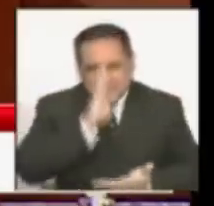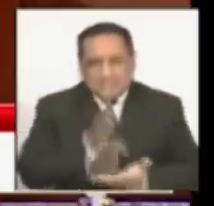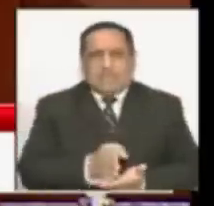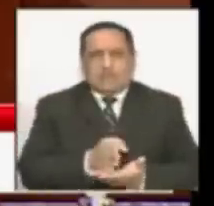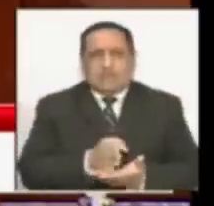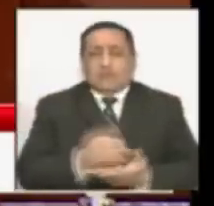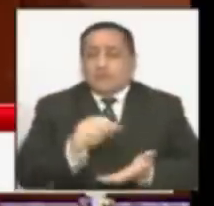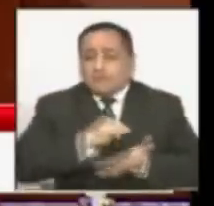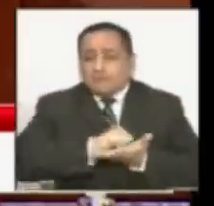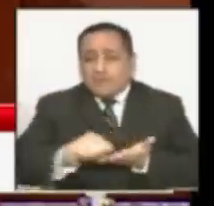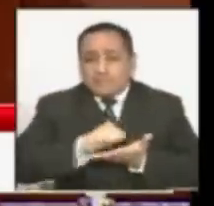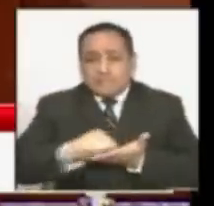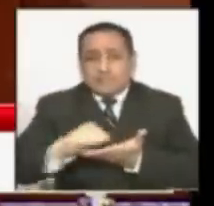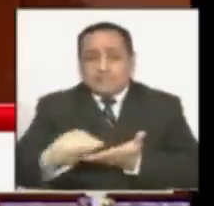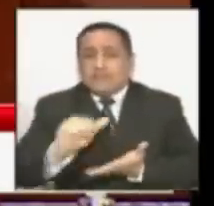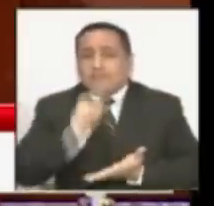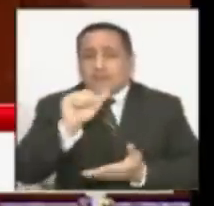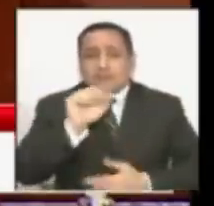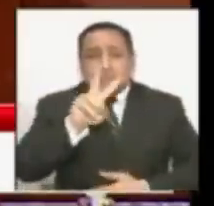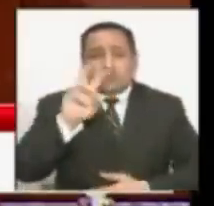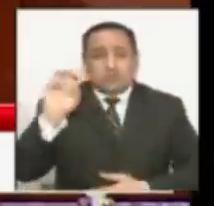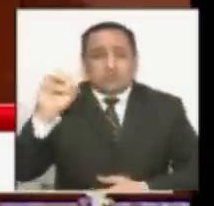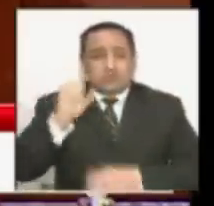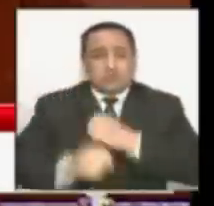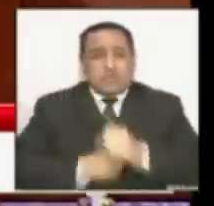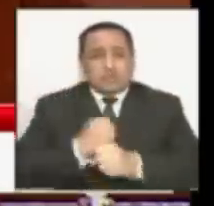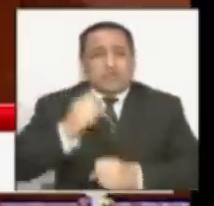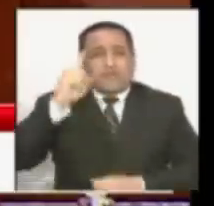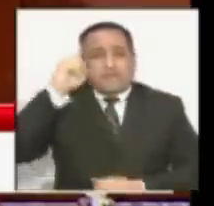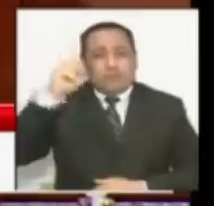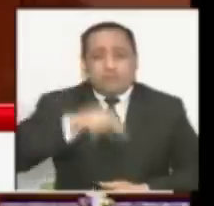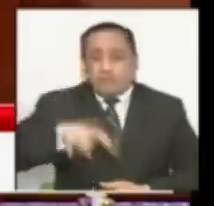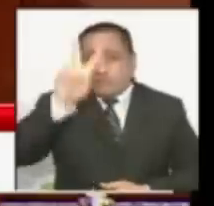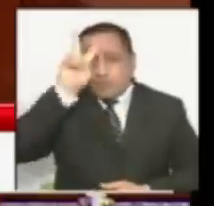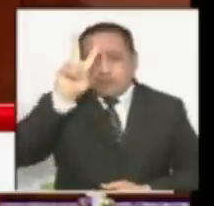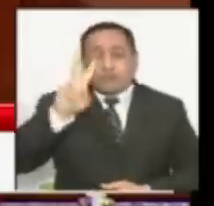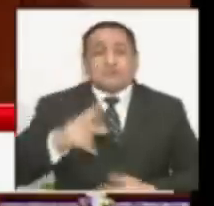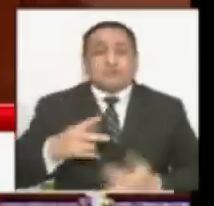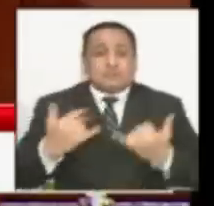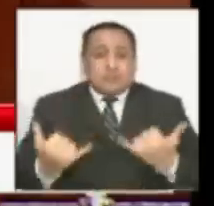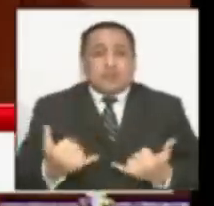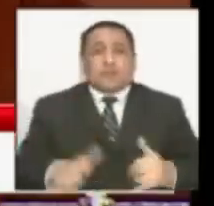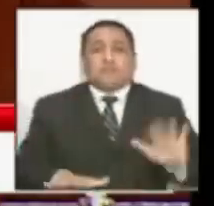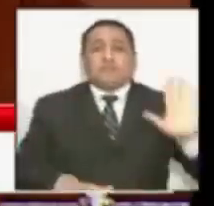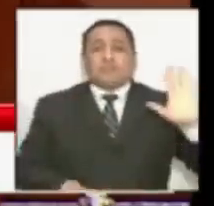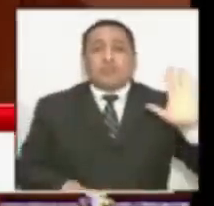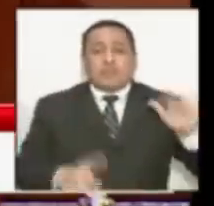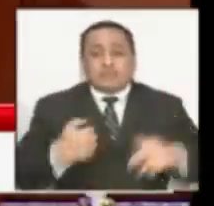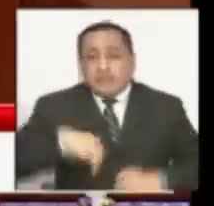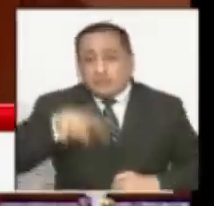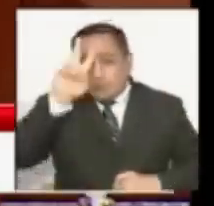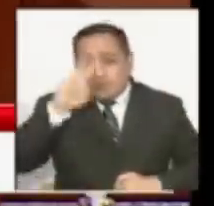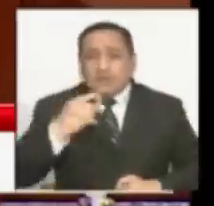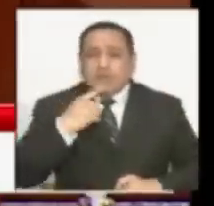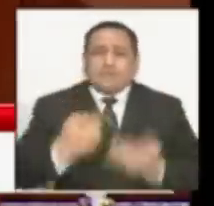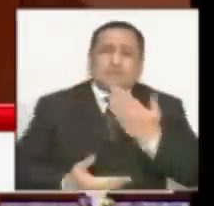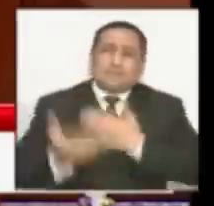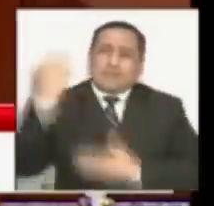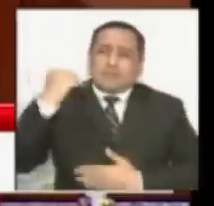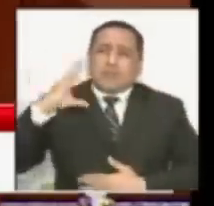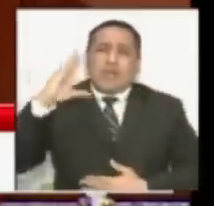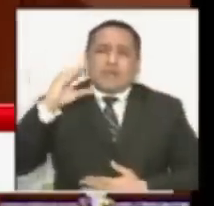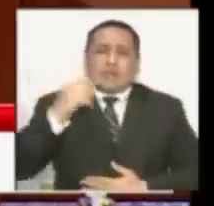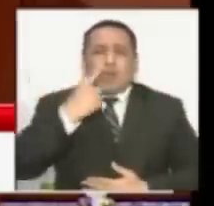pocos meses del bicentenario de nuestra independencia, la promesa de la vida peruana que nos hablaba el maestro